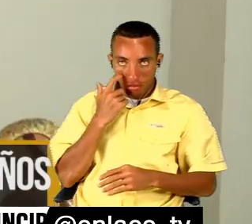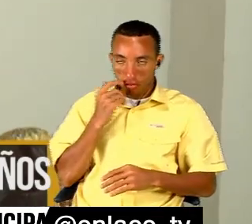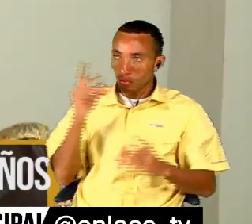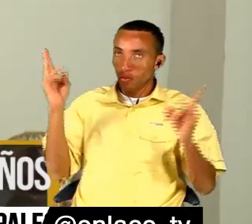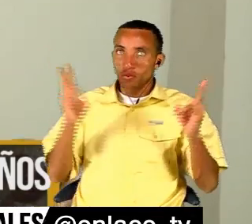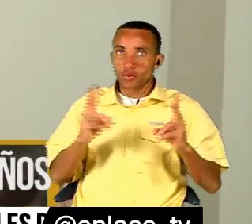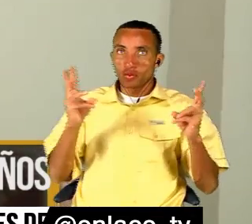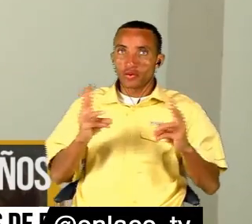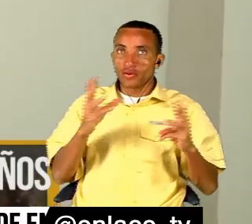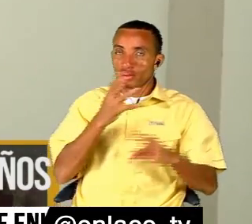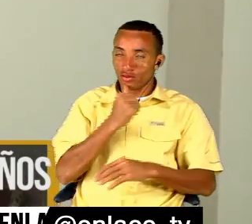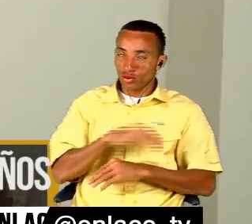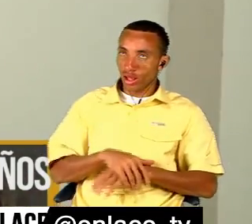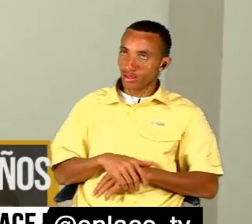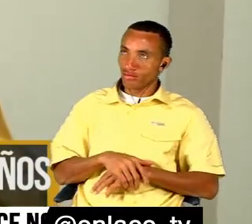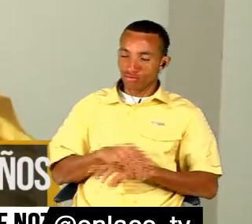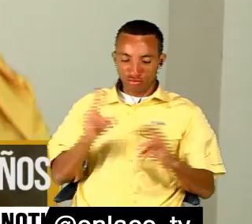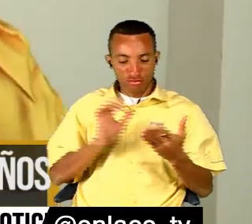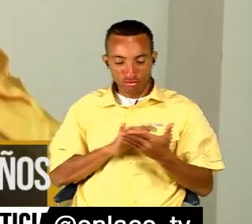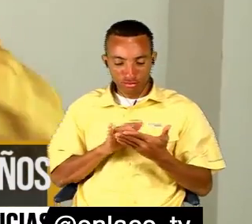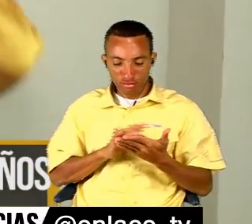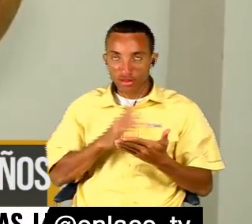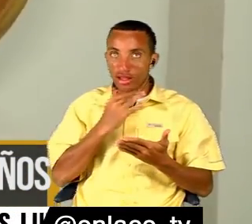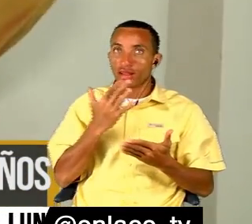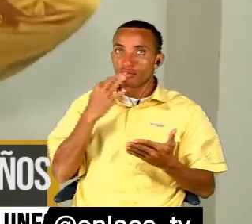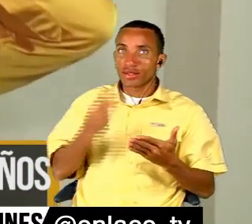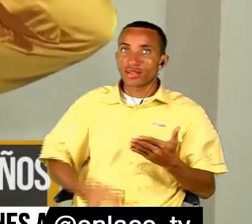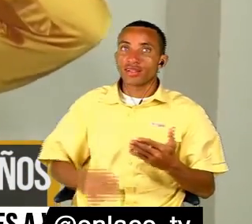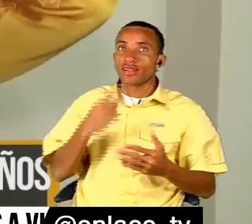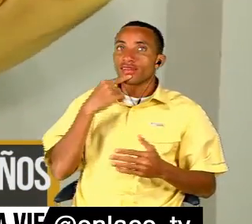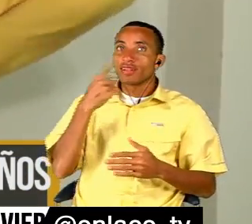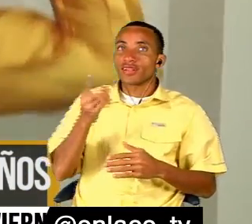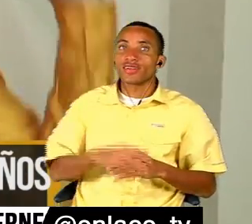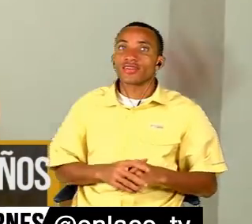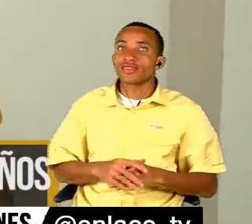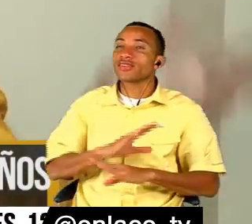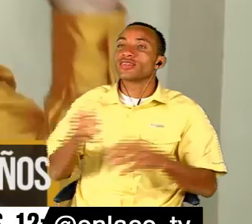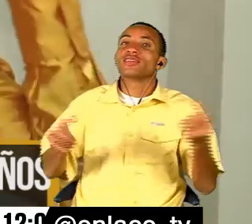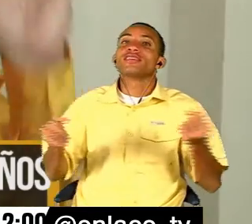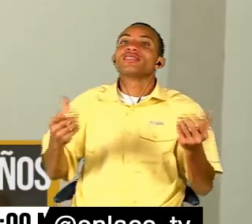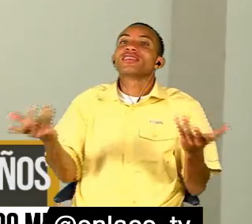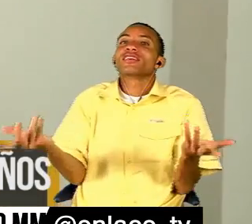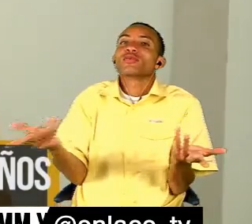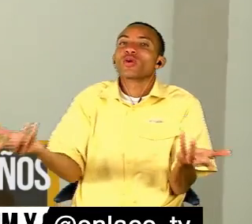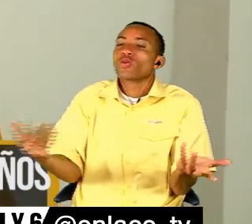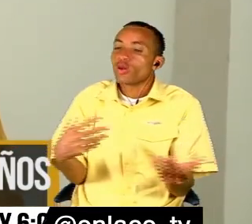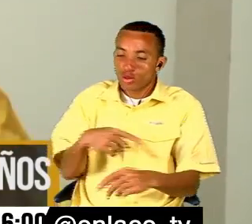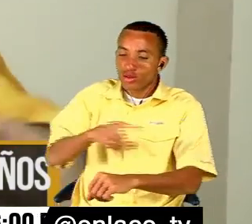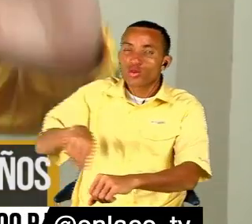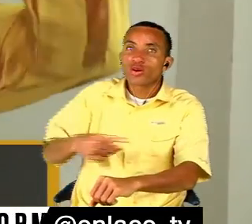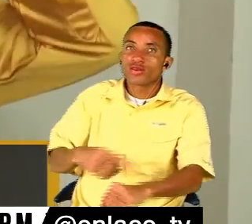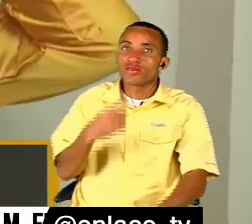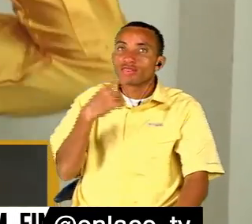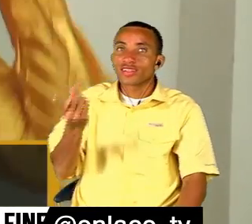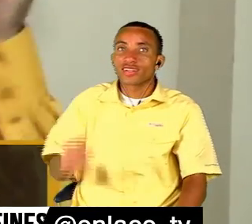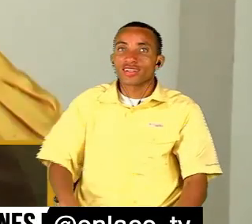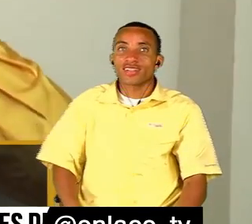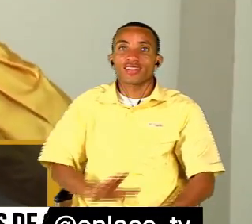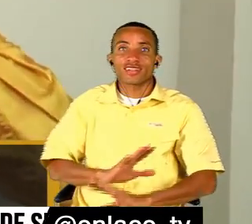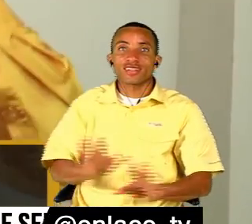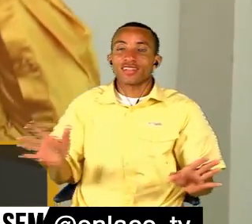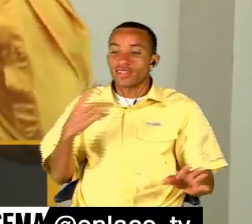bola a esa vaina. No jodas, yo estaba de verdad, yo lo cogí y le di al chofer, oye chofer, ¿y qué la vaina? ¿Cuál es la demora tuya? Entonces, que estaba y que